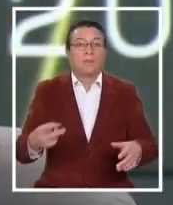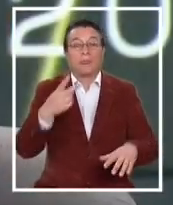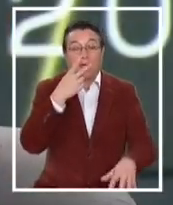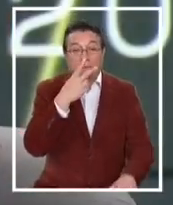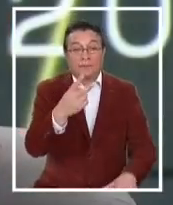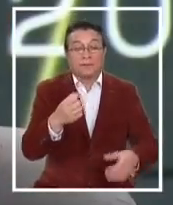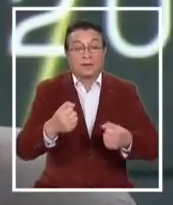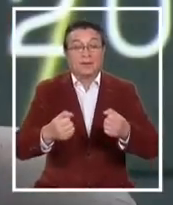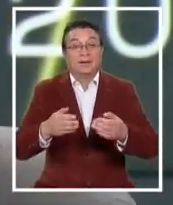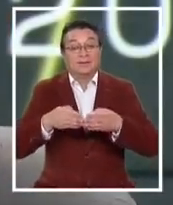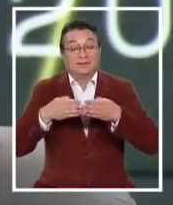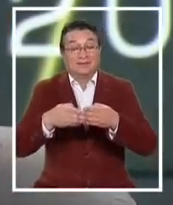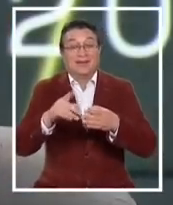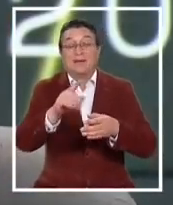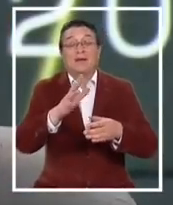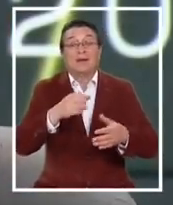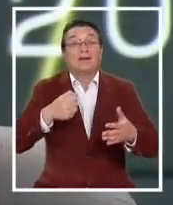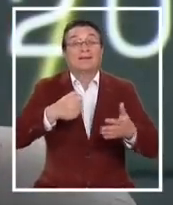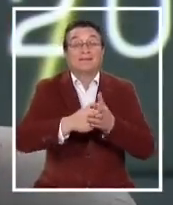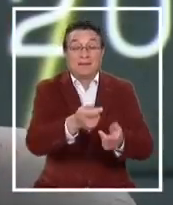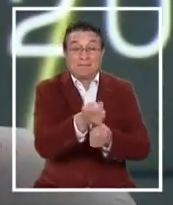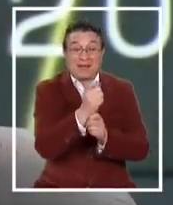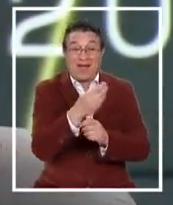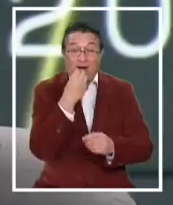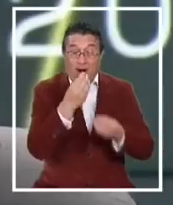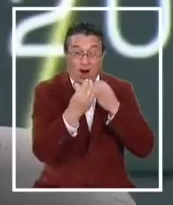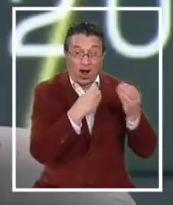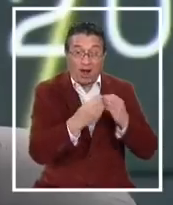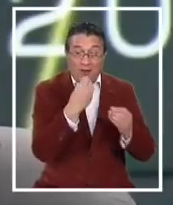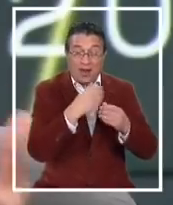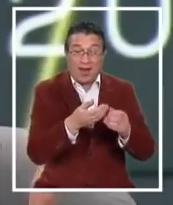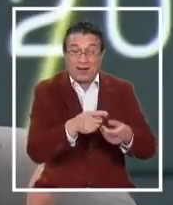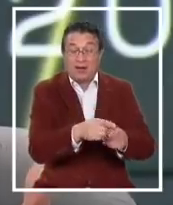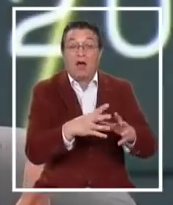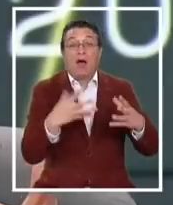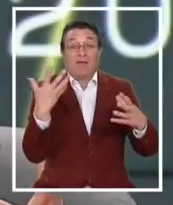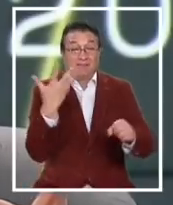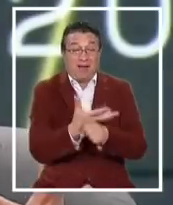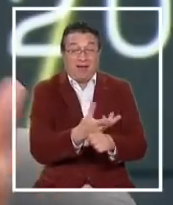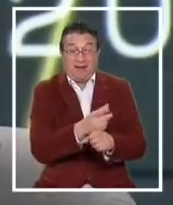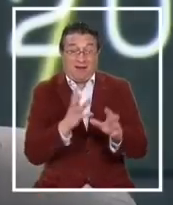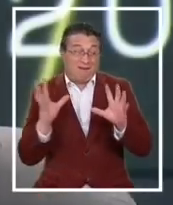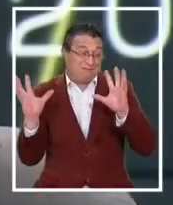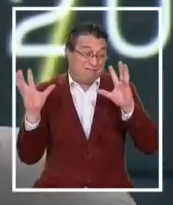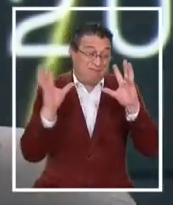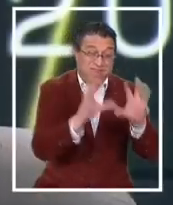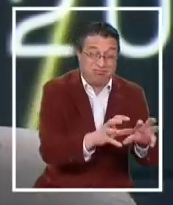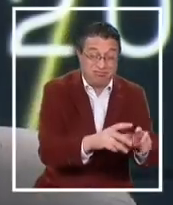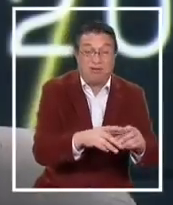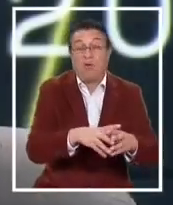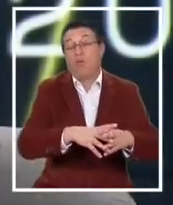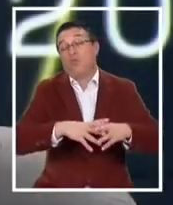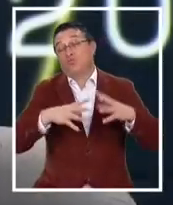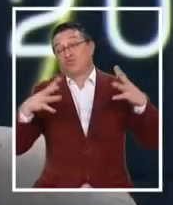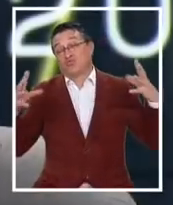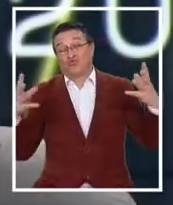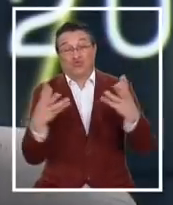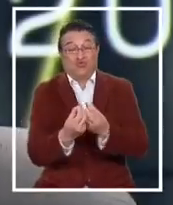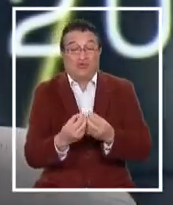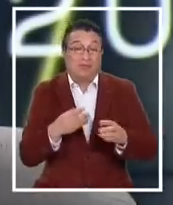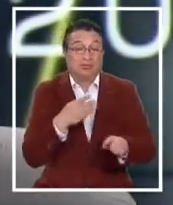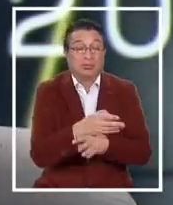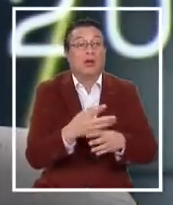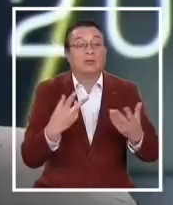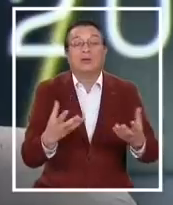el terminal pesquero repleto de gente, pese a que era evidente que estamos en un minuto complicado. Y ahí uno se pregunta, bueno, la gente...